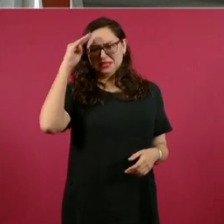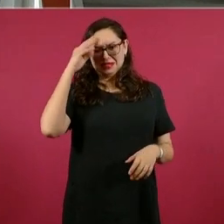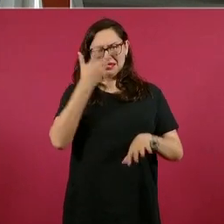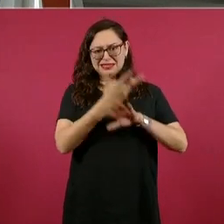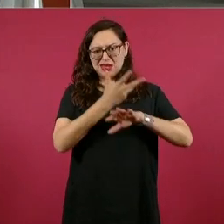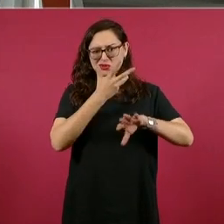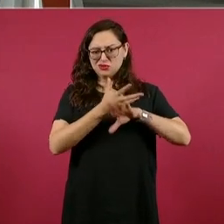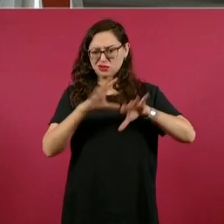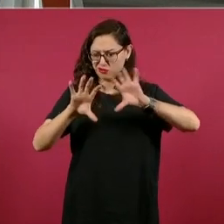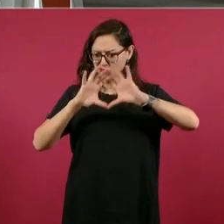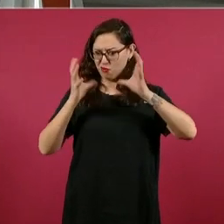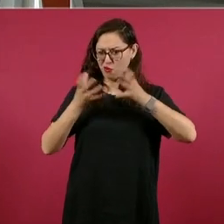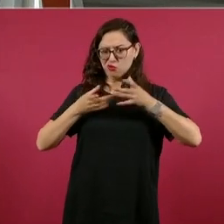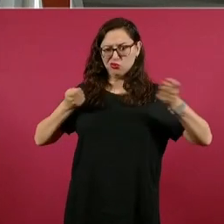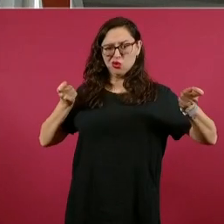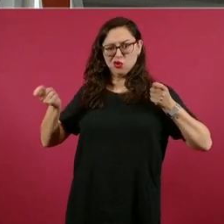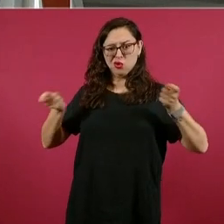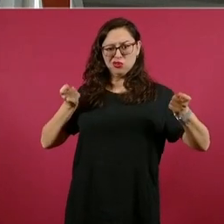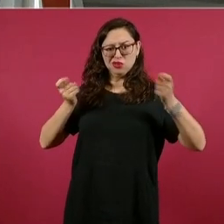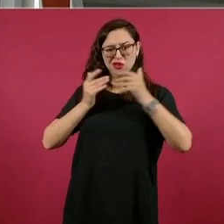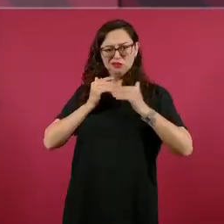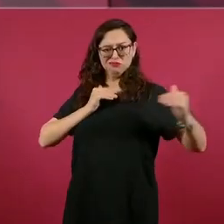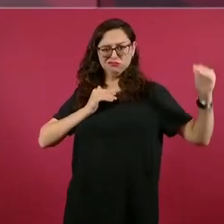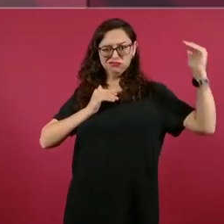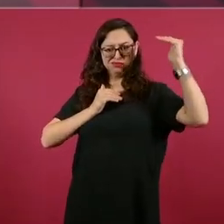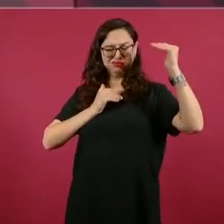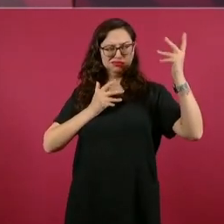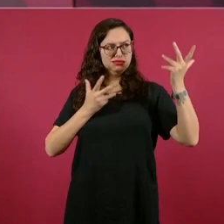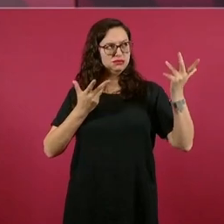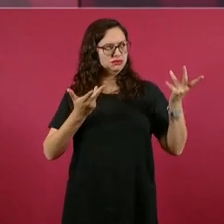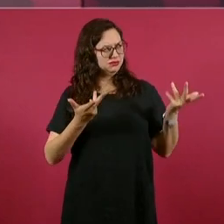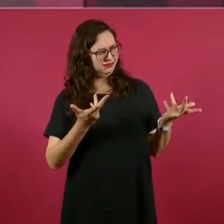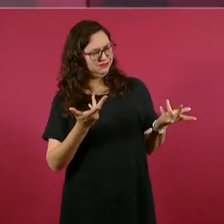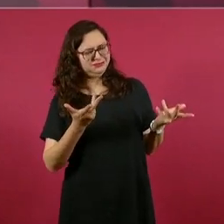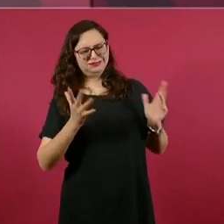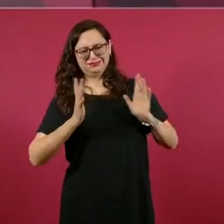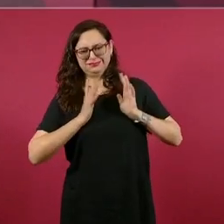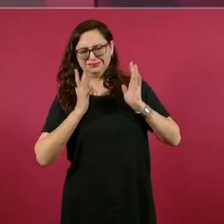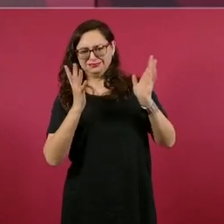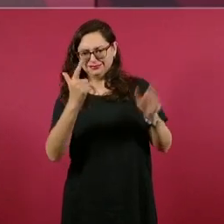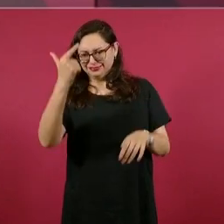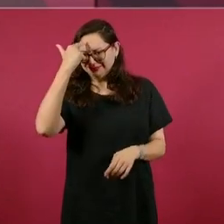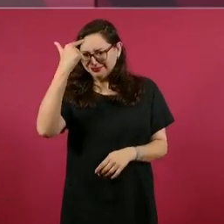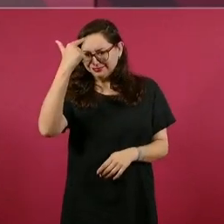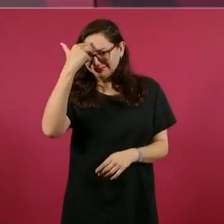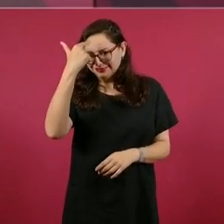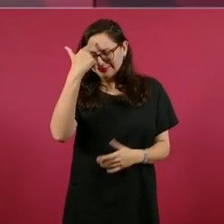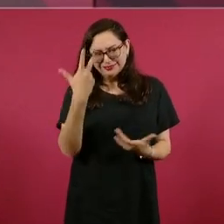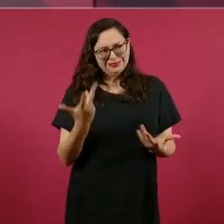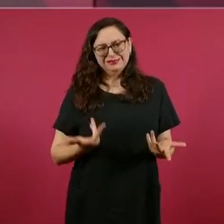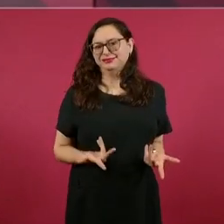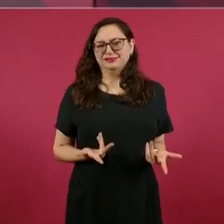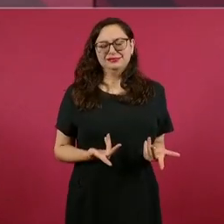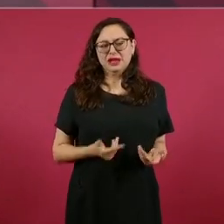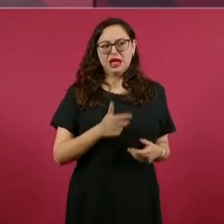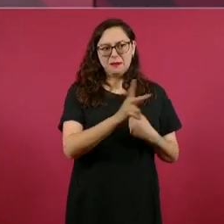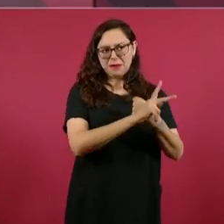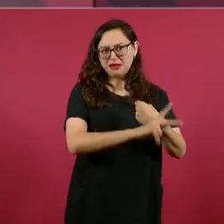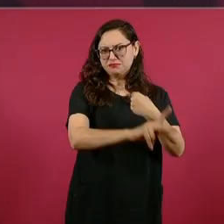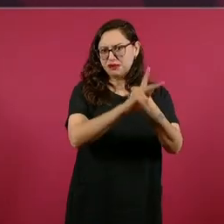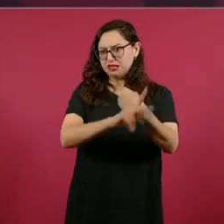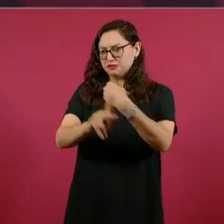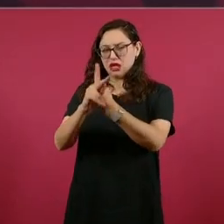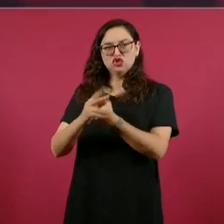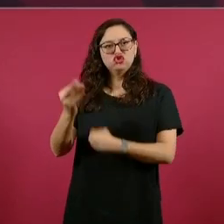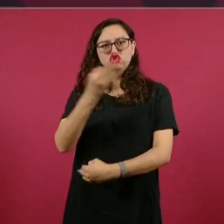mundo y no respetar las soberanías de los pueblos. Hay una